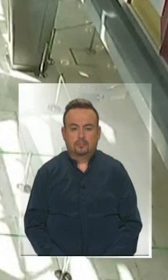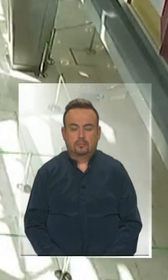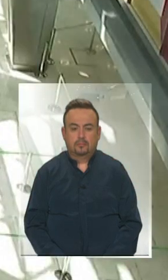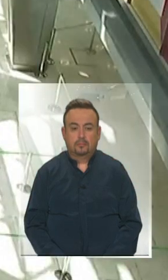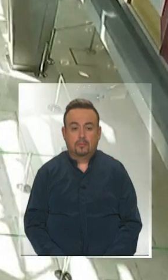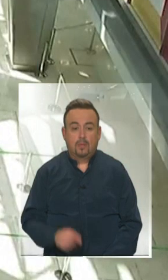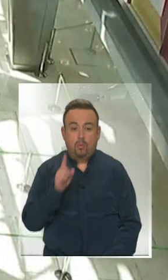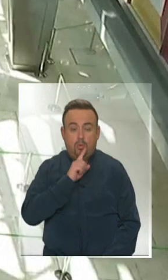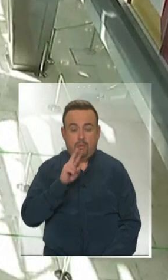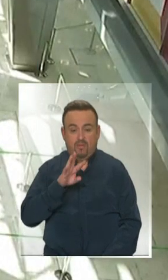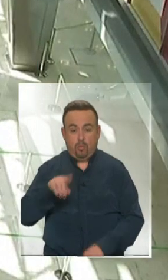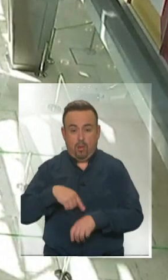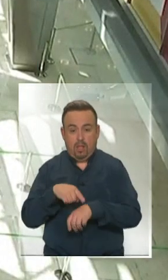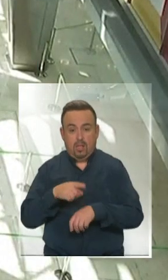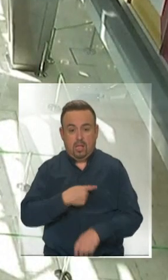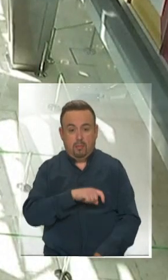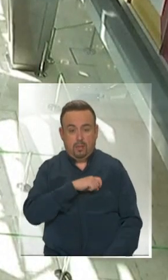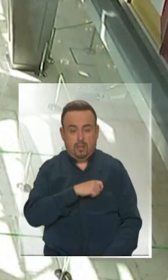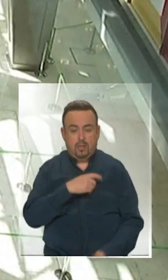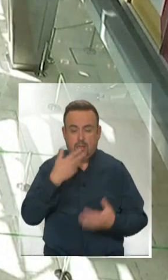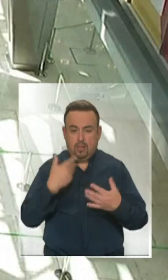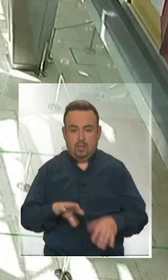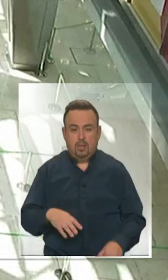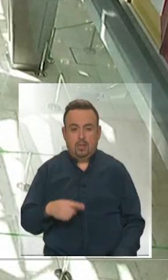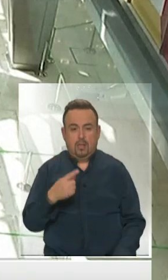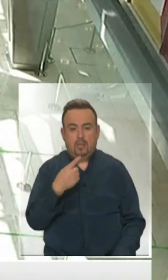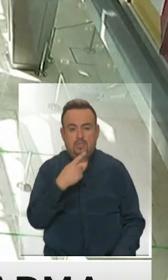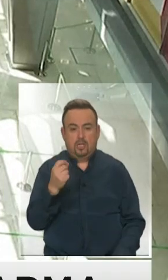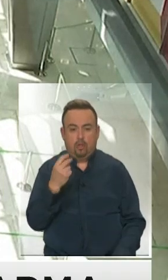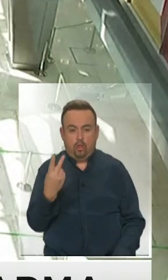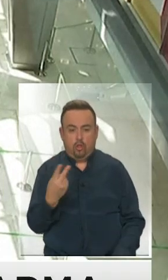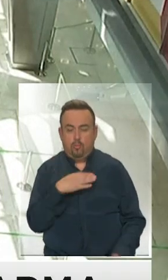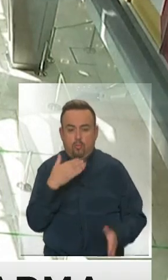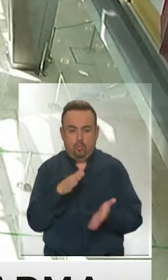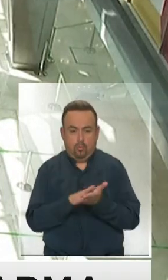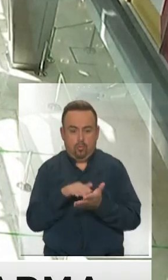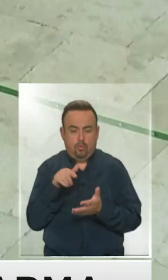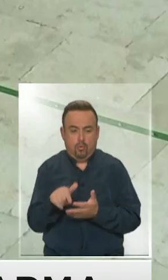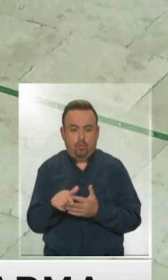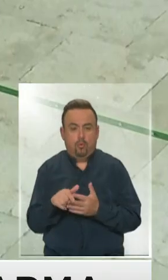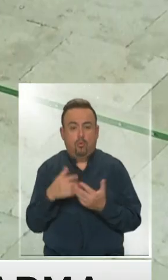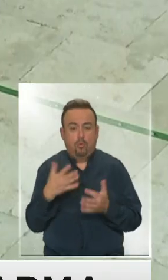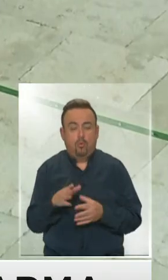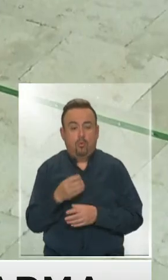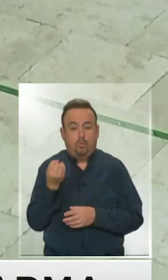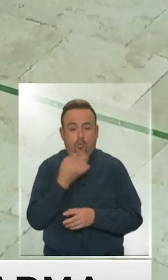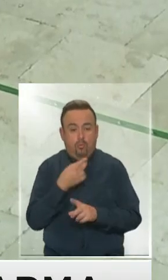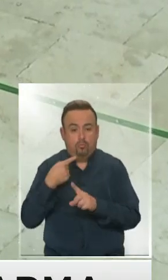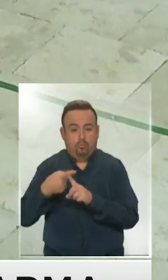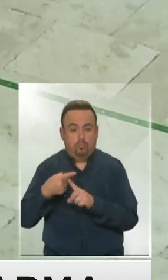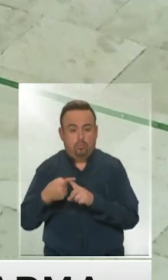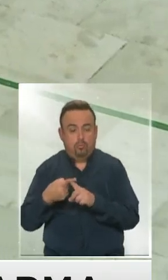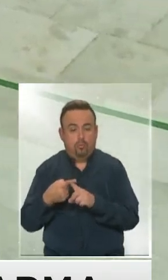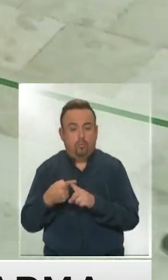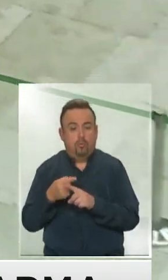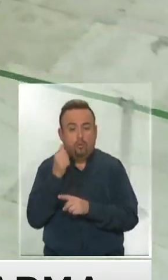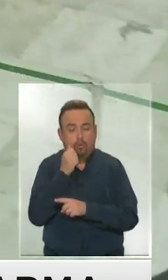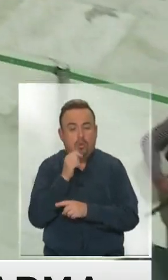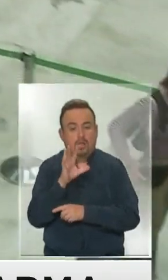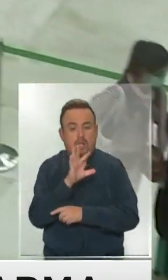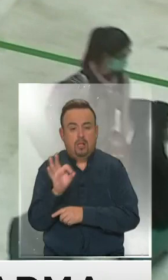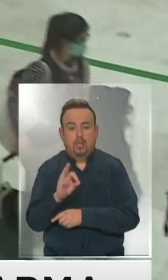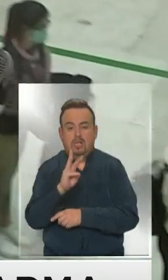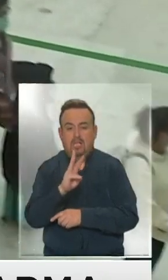en las últimas 24 horas españa registró 102 fallecidos por coronavirus mientras que el número de nuevos casos diario fue de